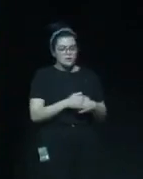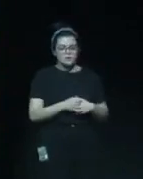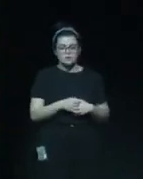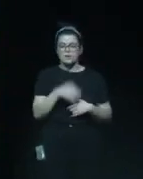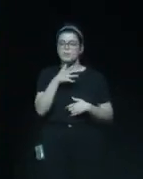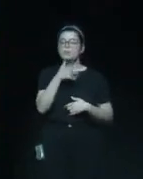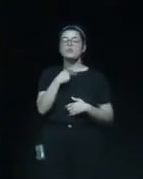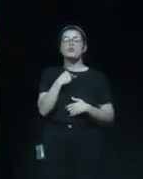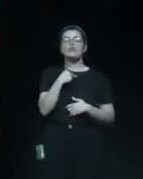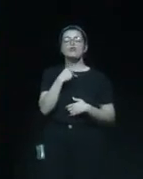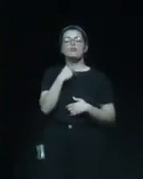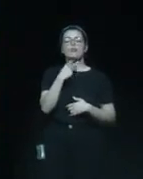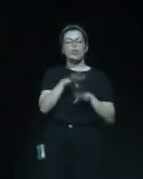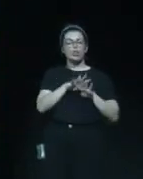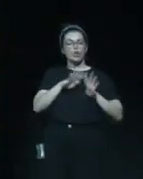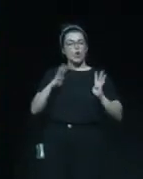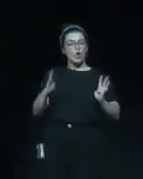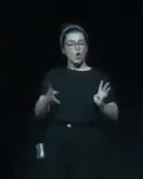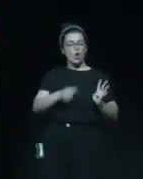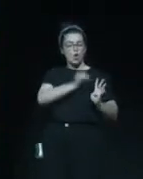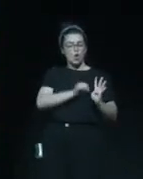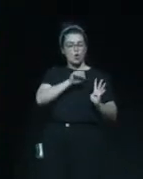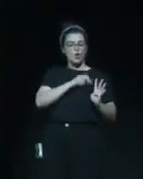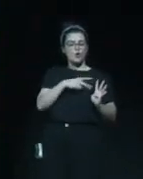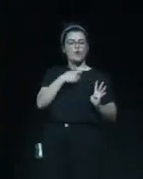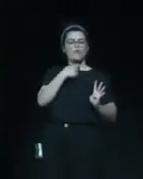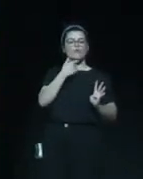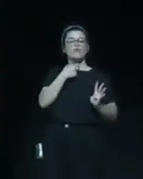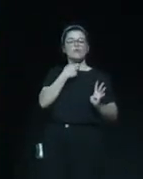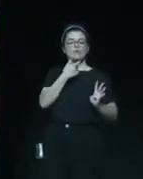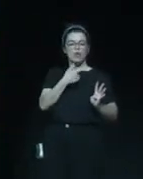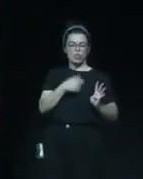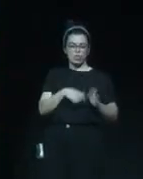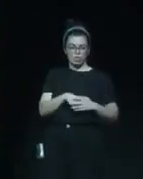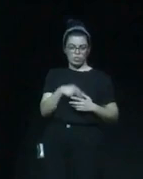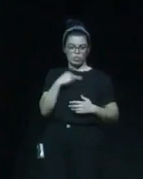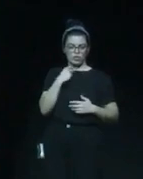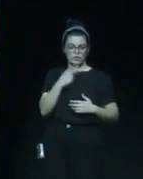voces del coro. Por las cuerdas,